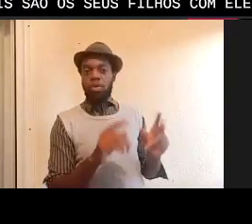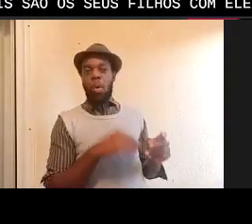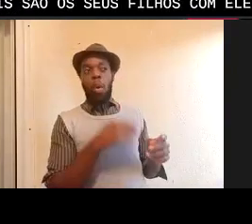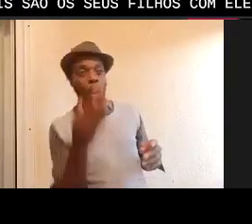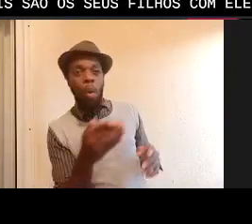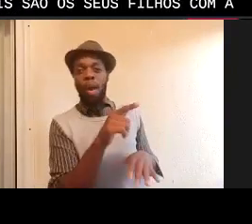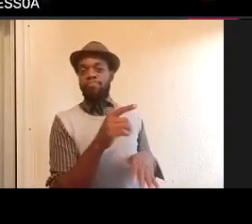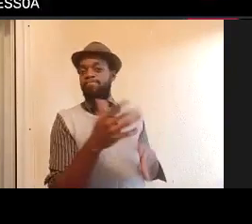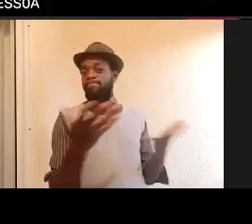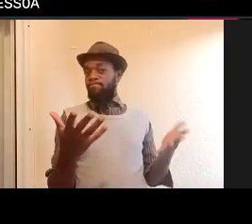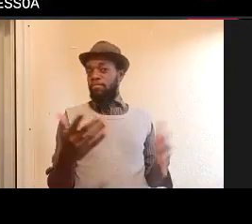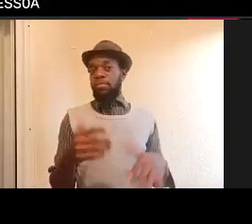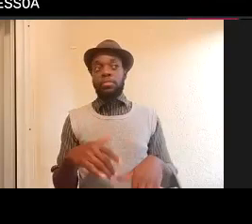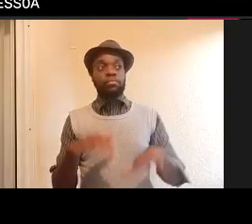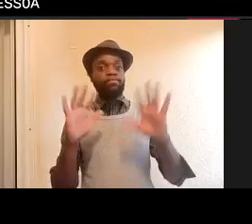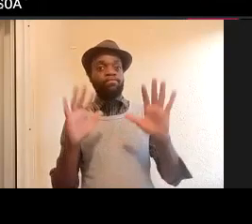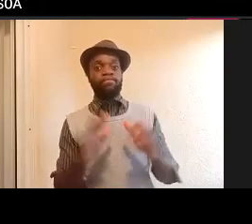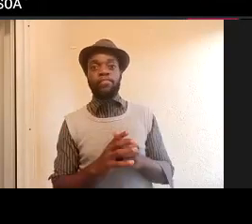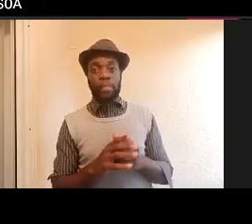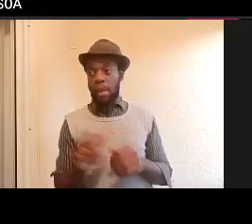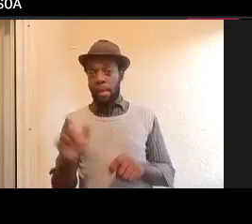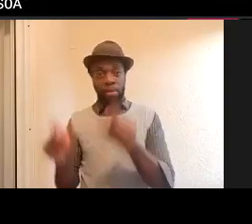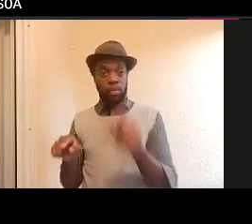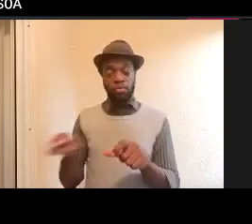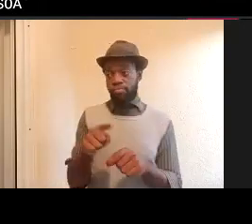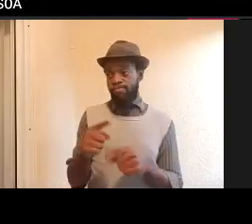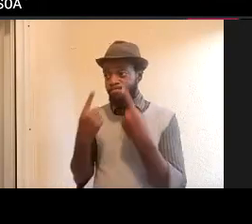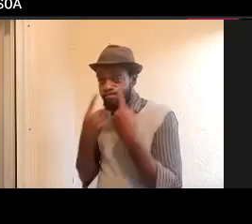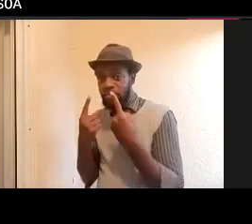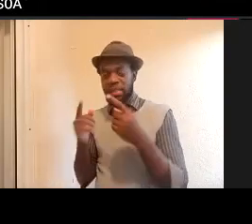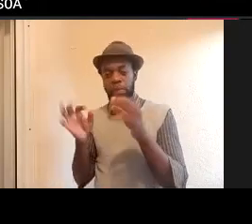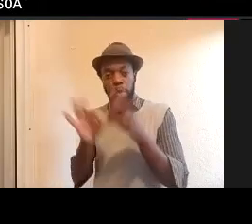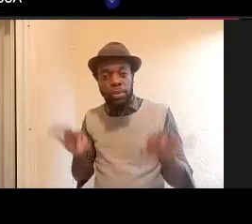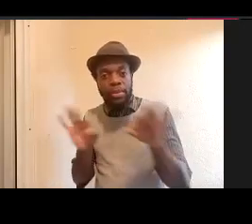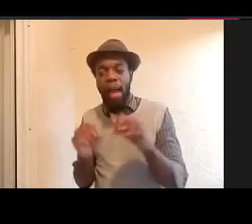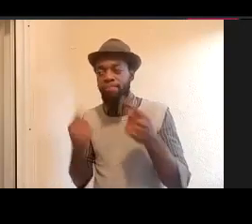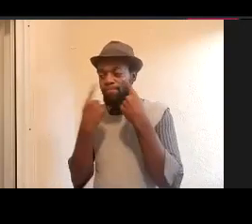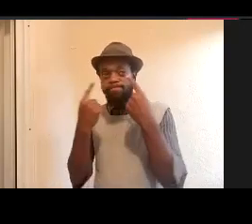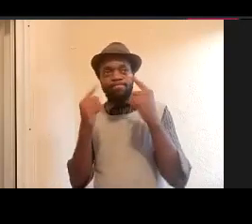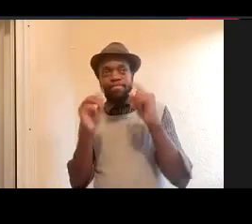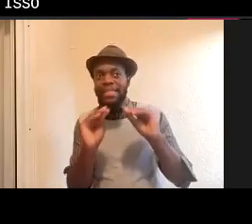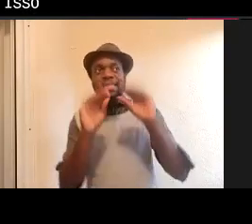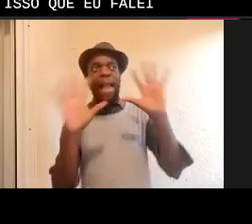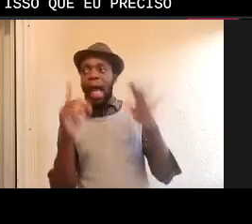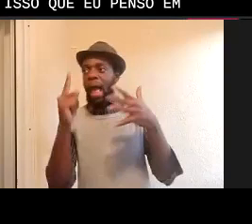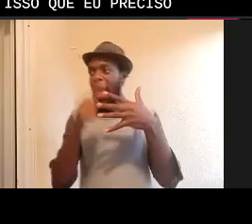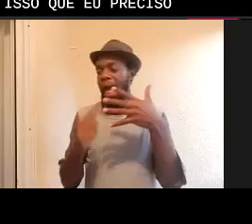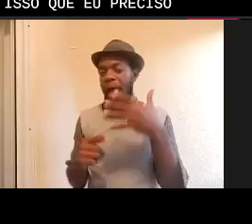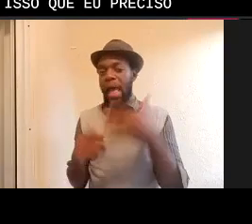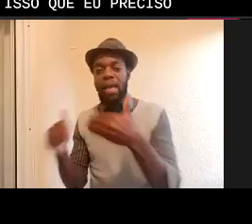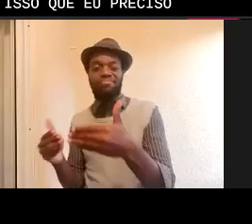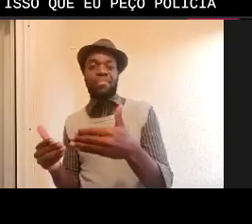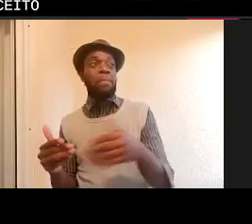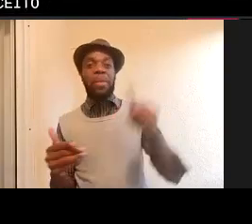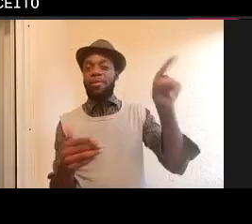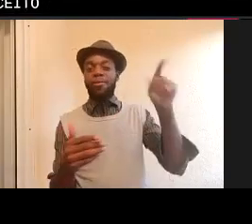persona estar alerta, ¿verdad? Por estos prejuicios.